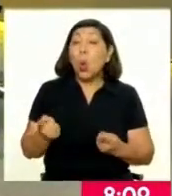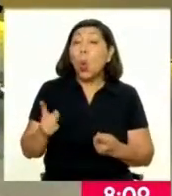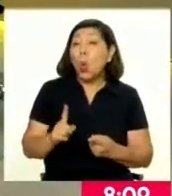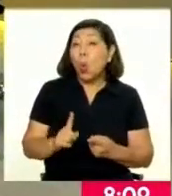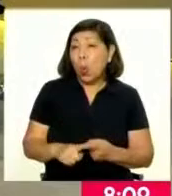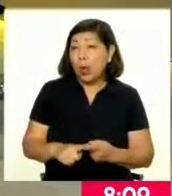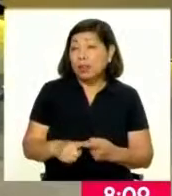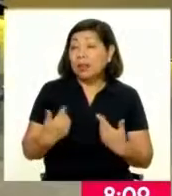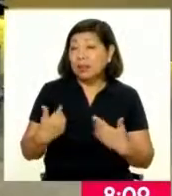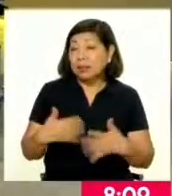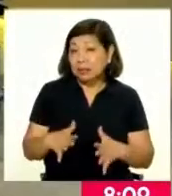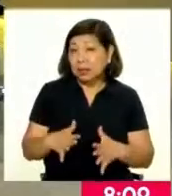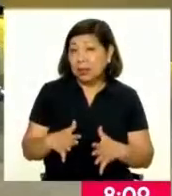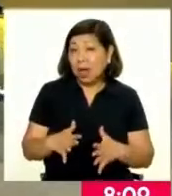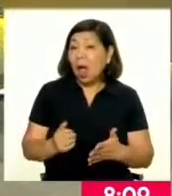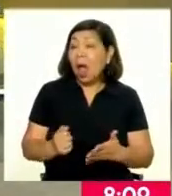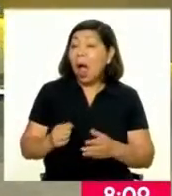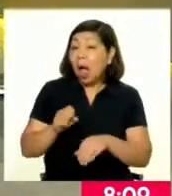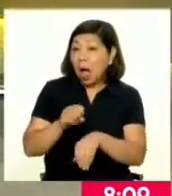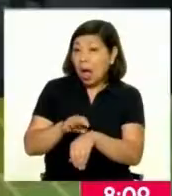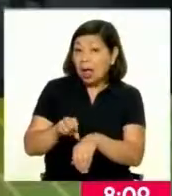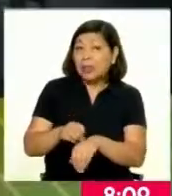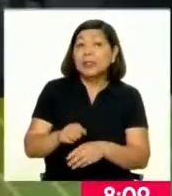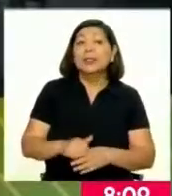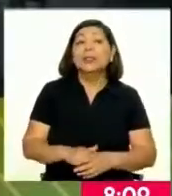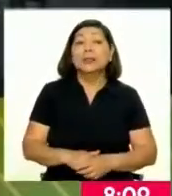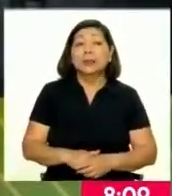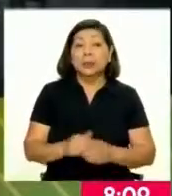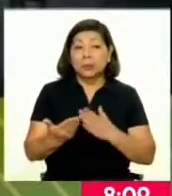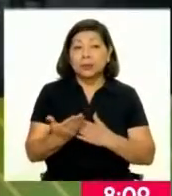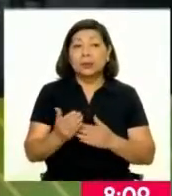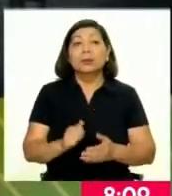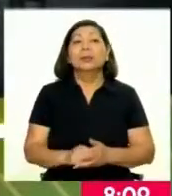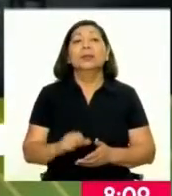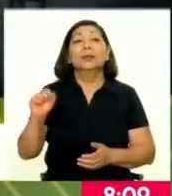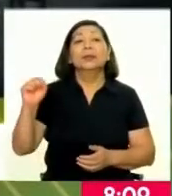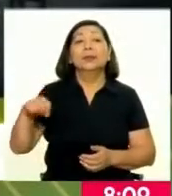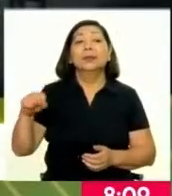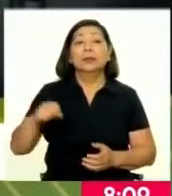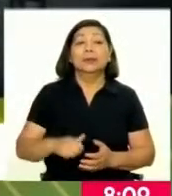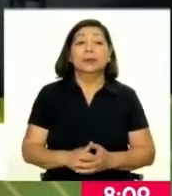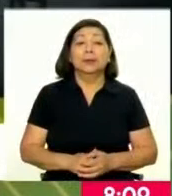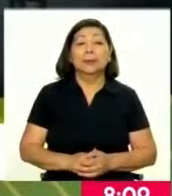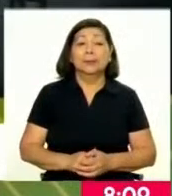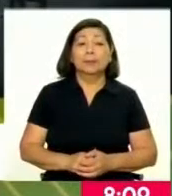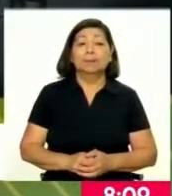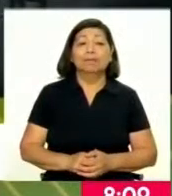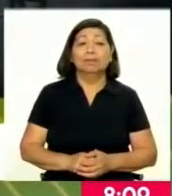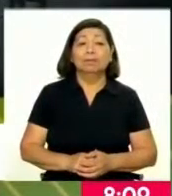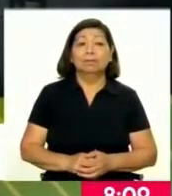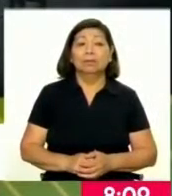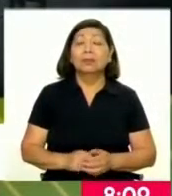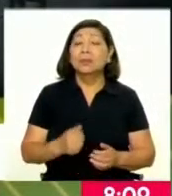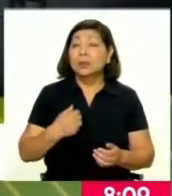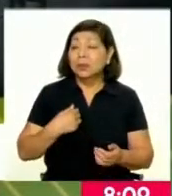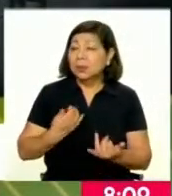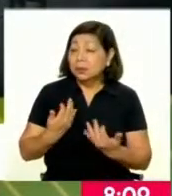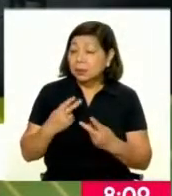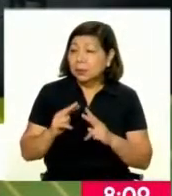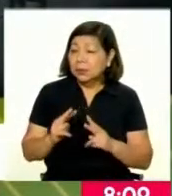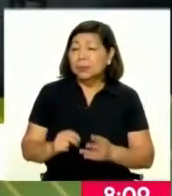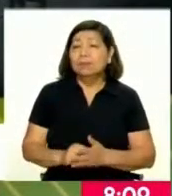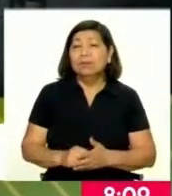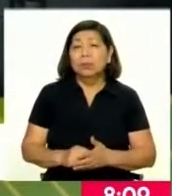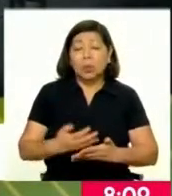ya han recibido este tipo de asesoría. Muy buenos días. Sí, efectivamente, nosotros manejamos